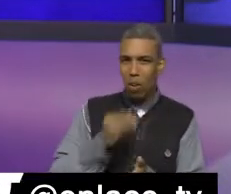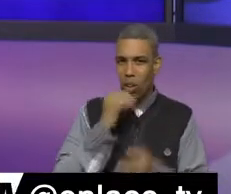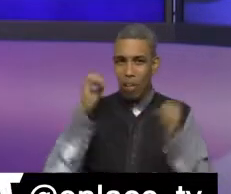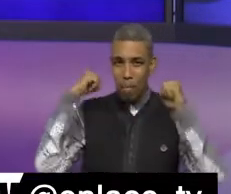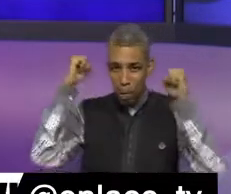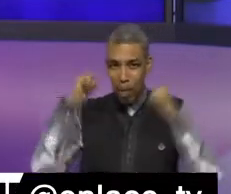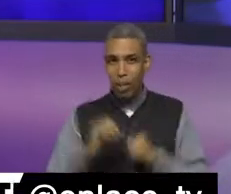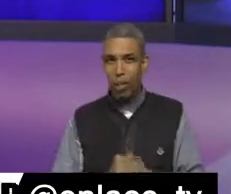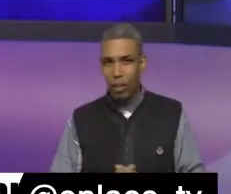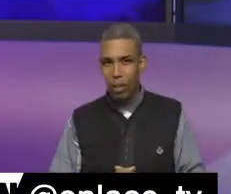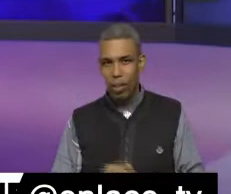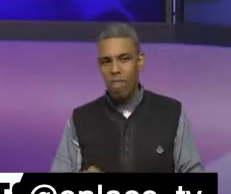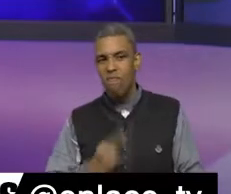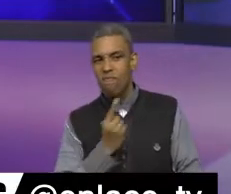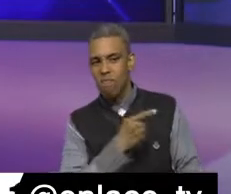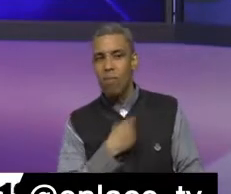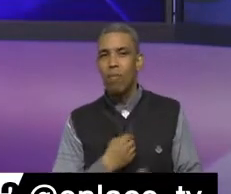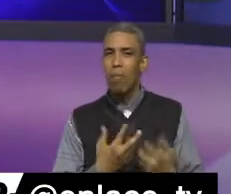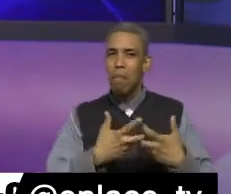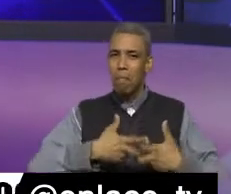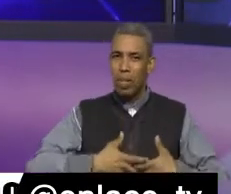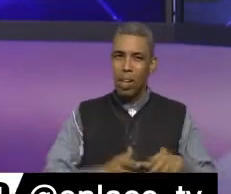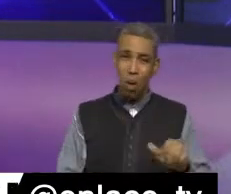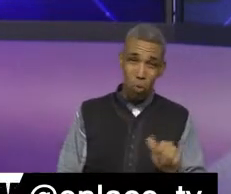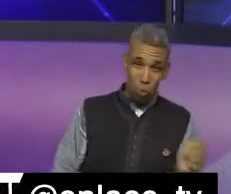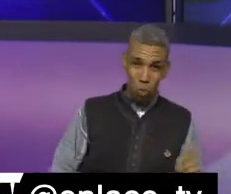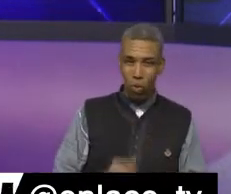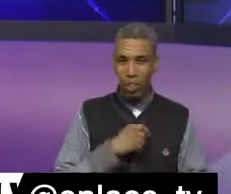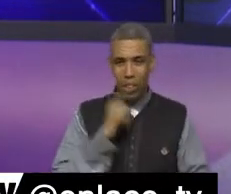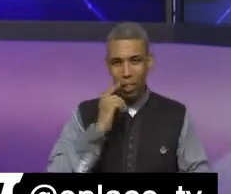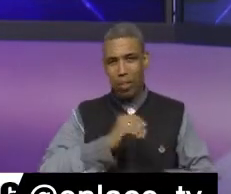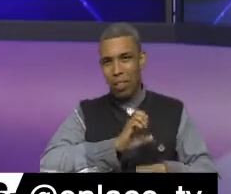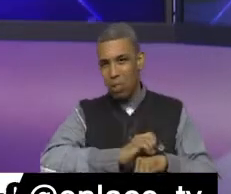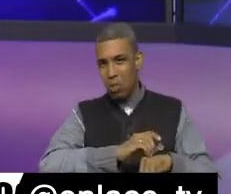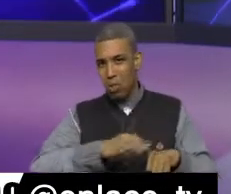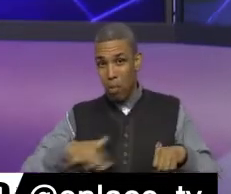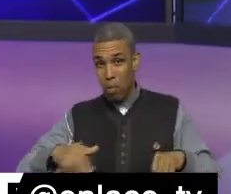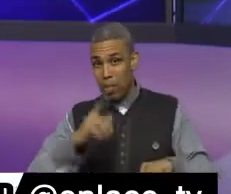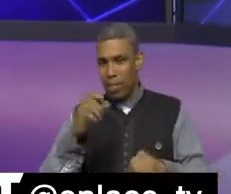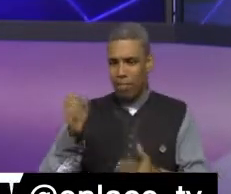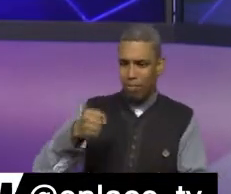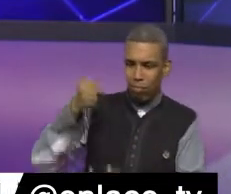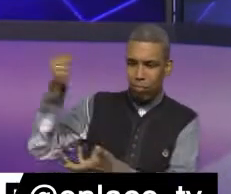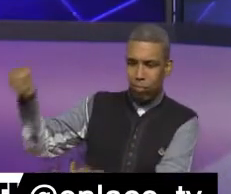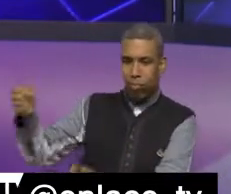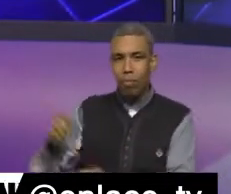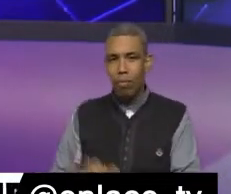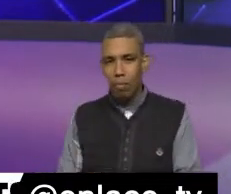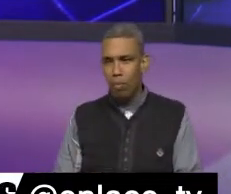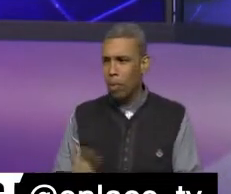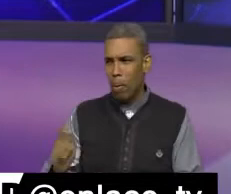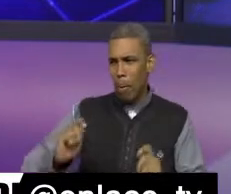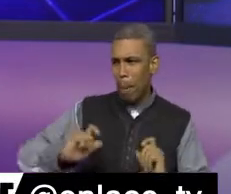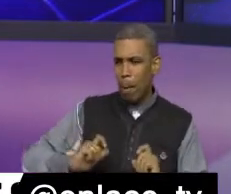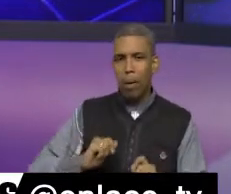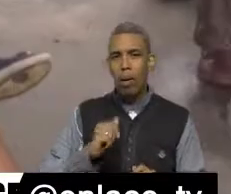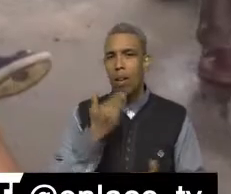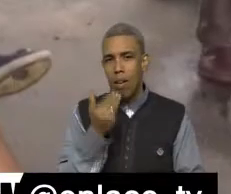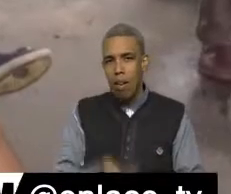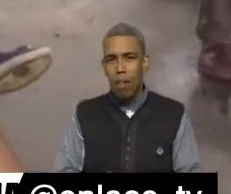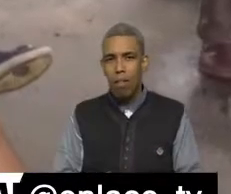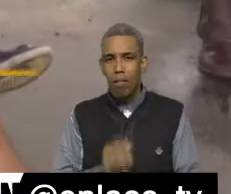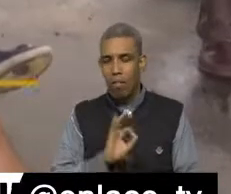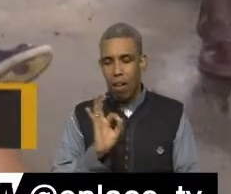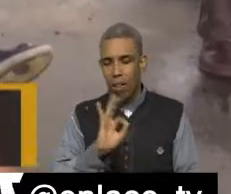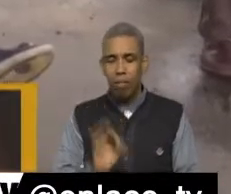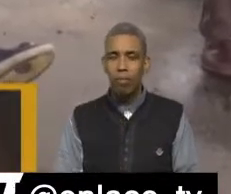pagos. El director de la entidad asegura que ahora será el Ministerio del Trabajo quien defina la suerte de los afectados.